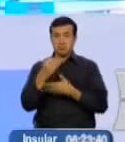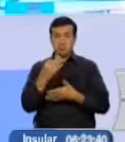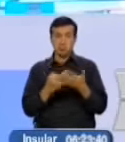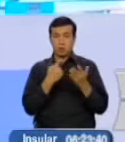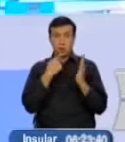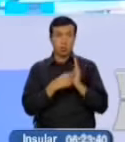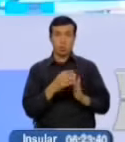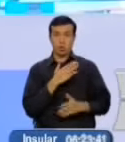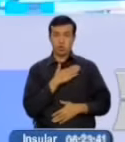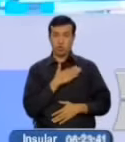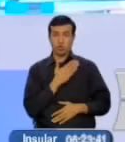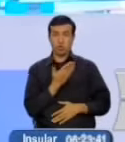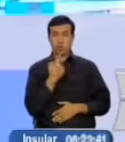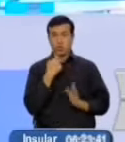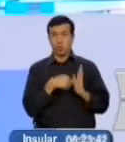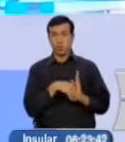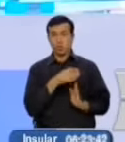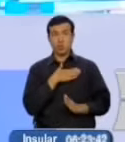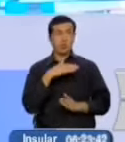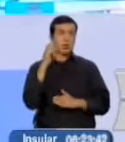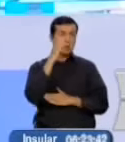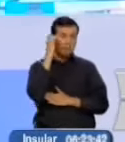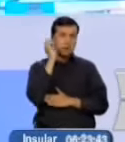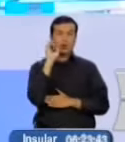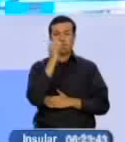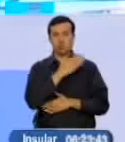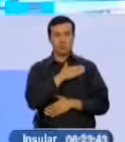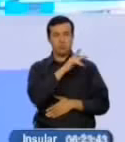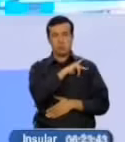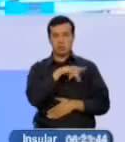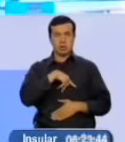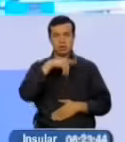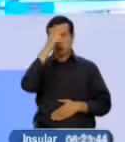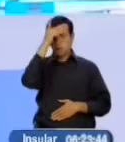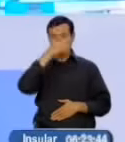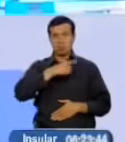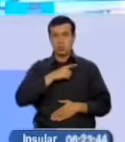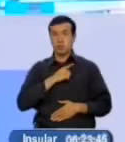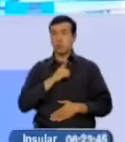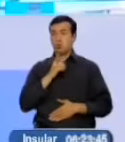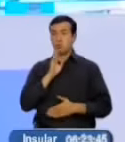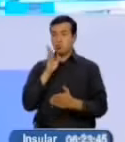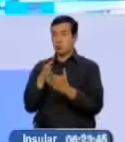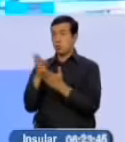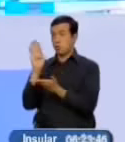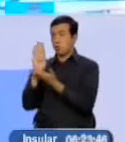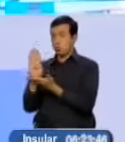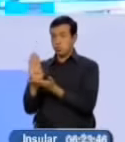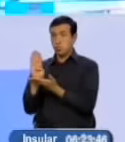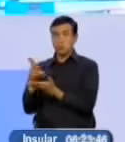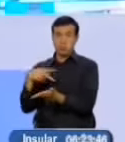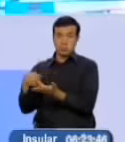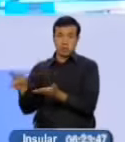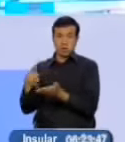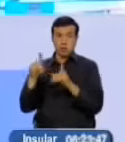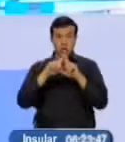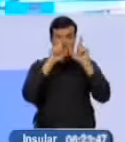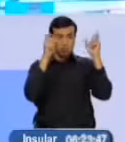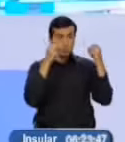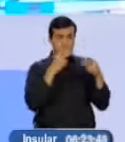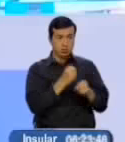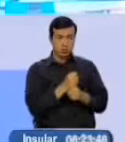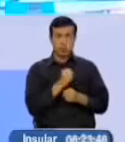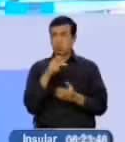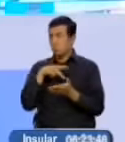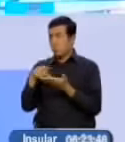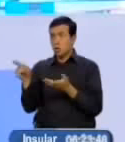usuario de medicina prepagada, por una emergencia o por mi decisión, me atiendo en el IES, tengo que pagar, o sea, la empresa tiene que pagar como que